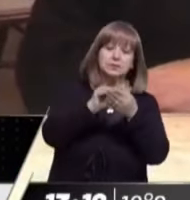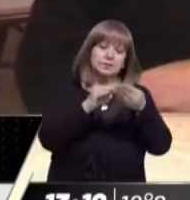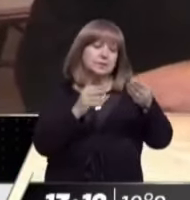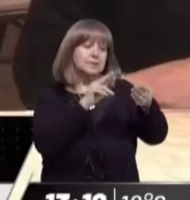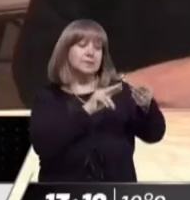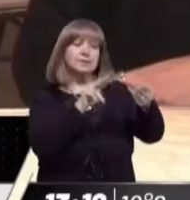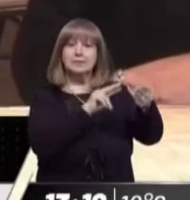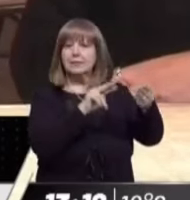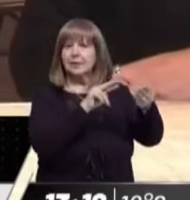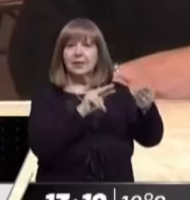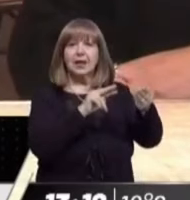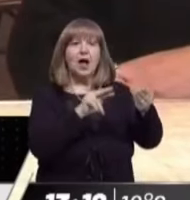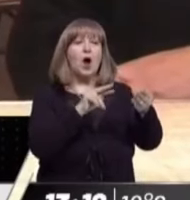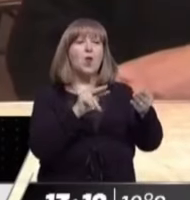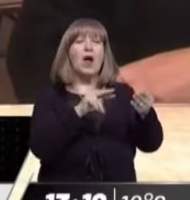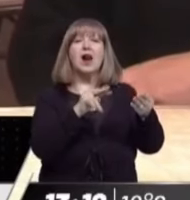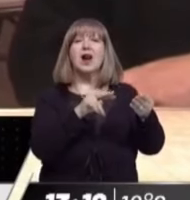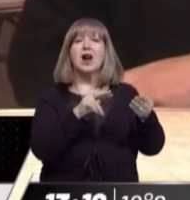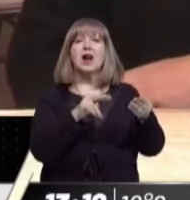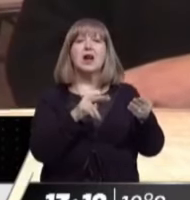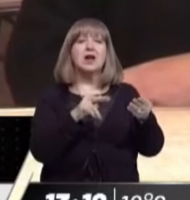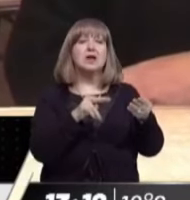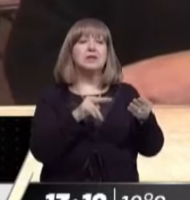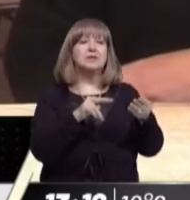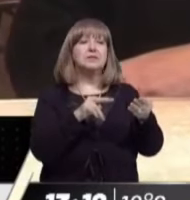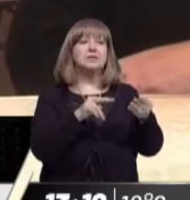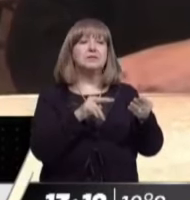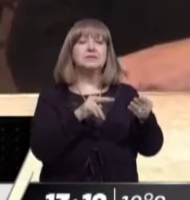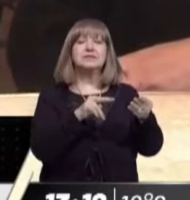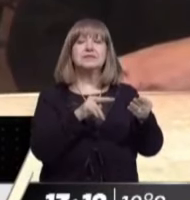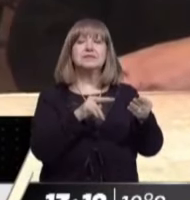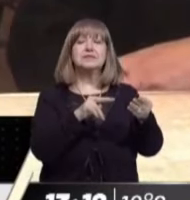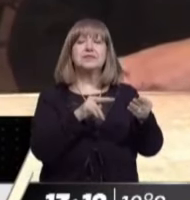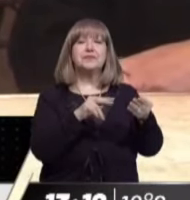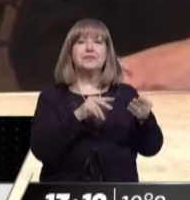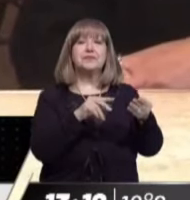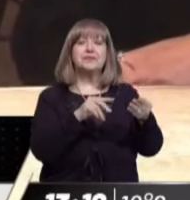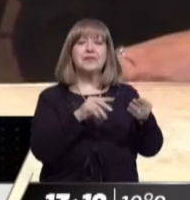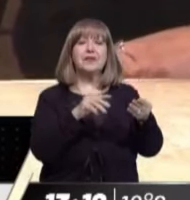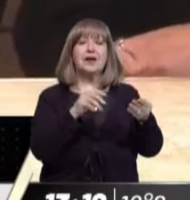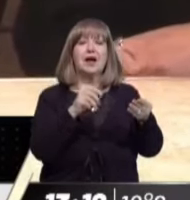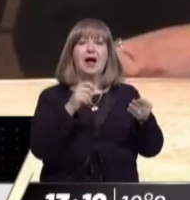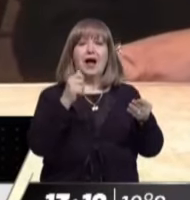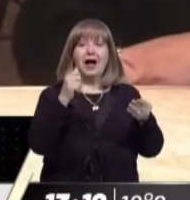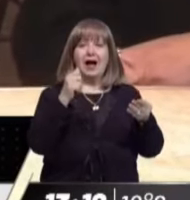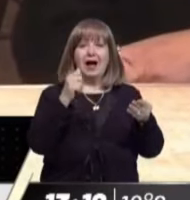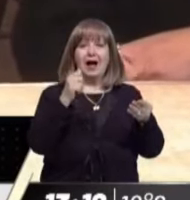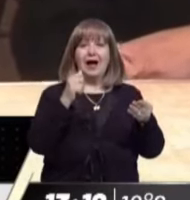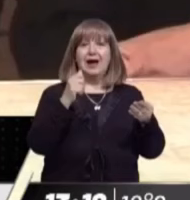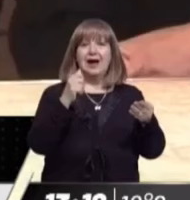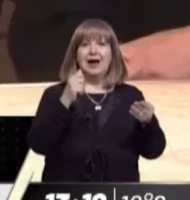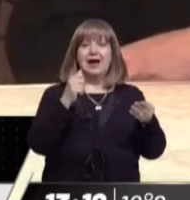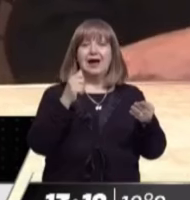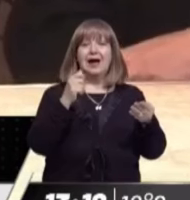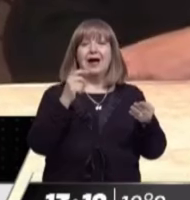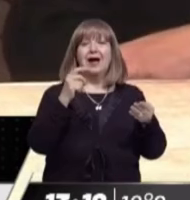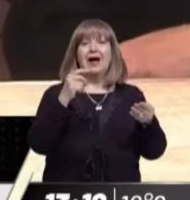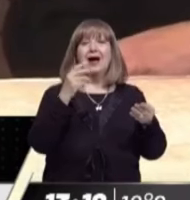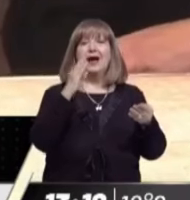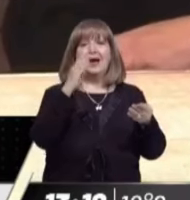gusta leer como el Adivino, La Bella